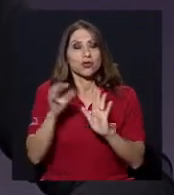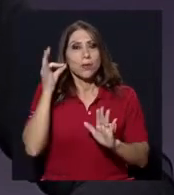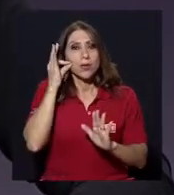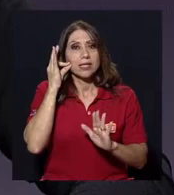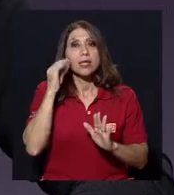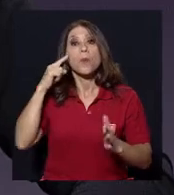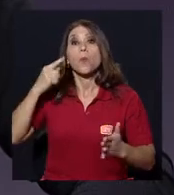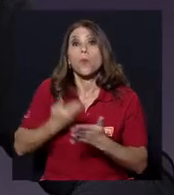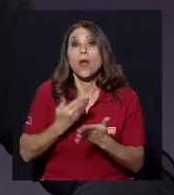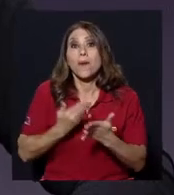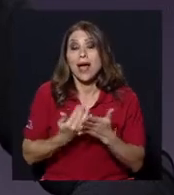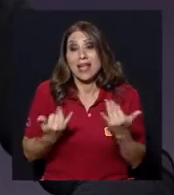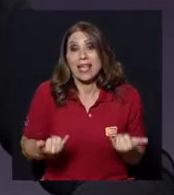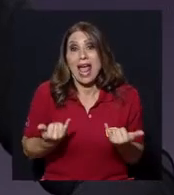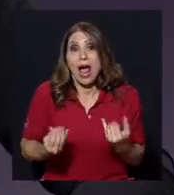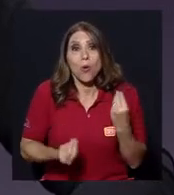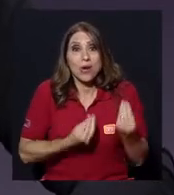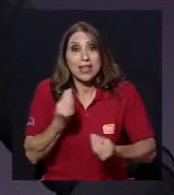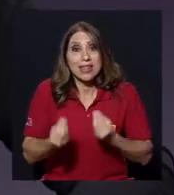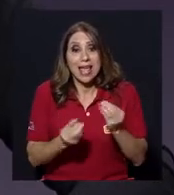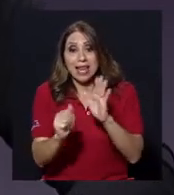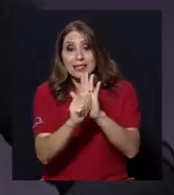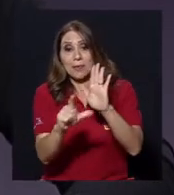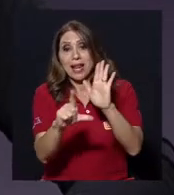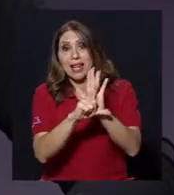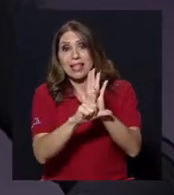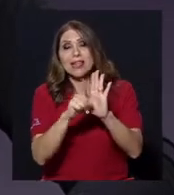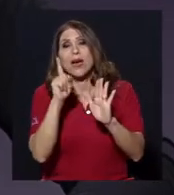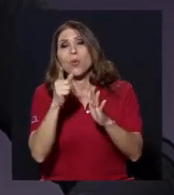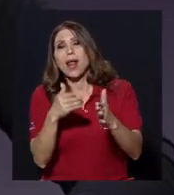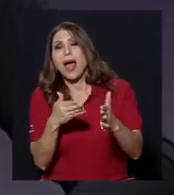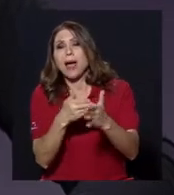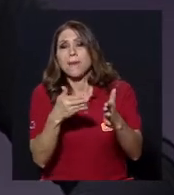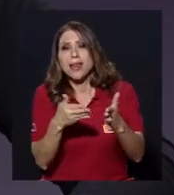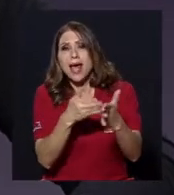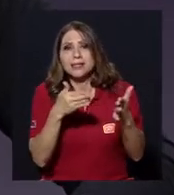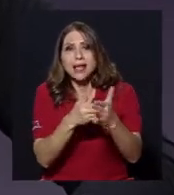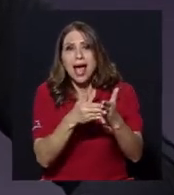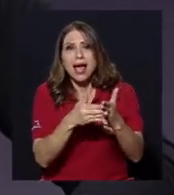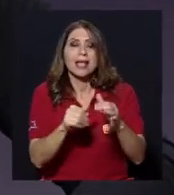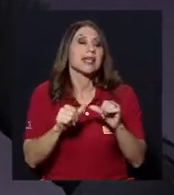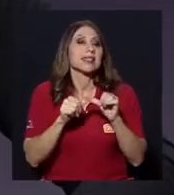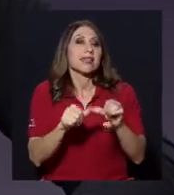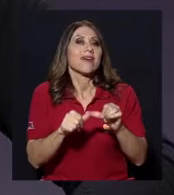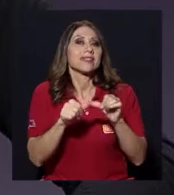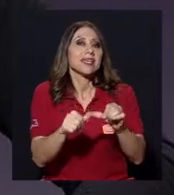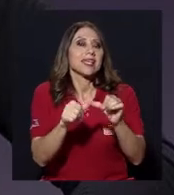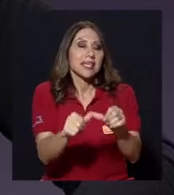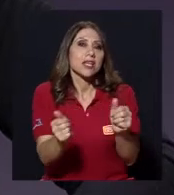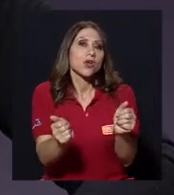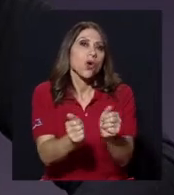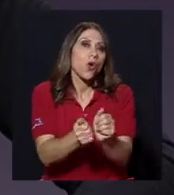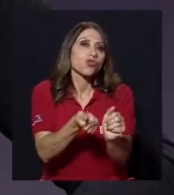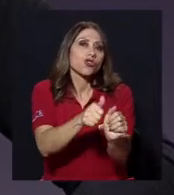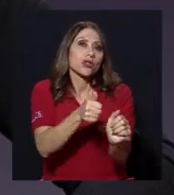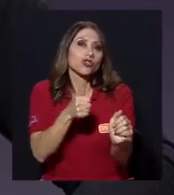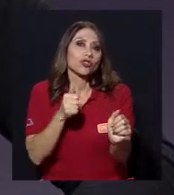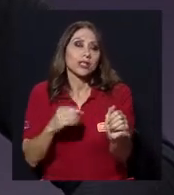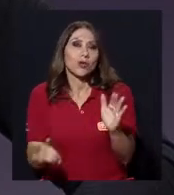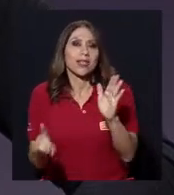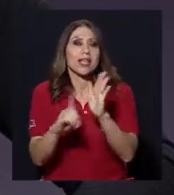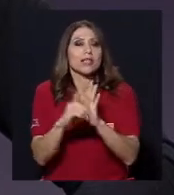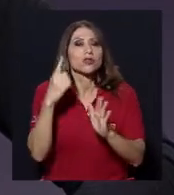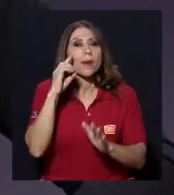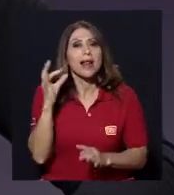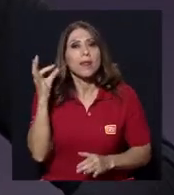la amenaza que hay ahorita en términos de la Asamblea Legislativa de que se va a seguir insistiendo, digamos, en retroceso en derechos para las